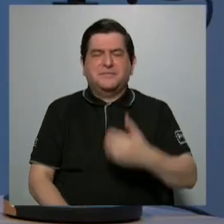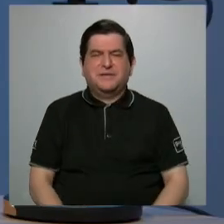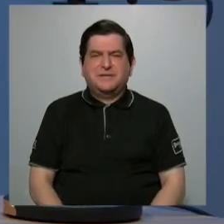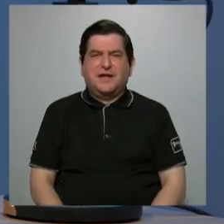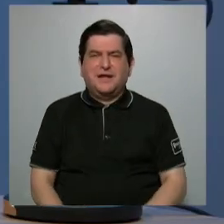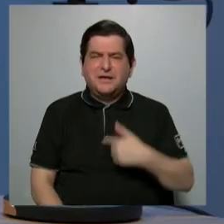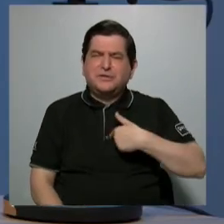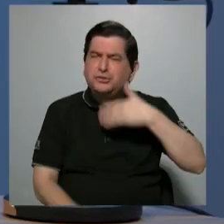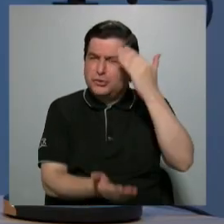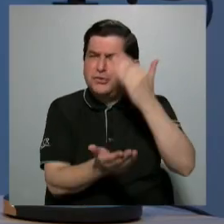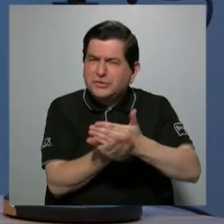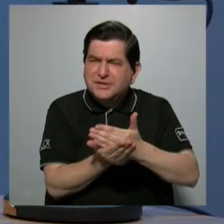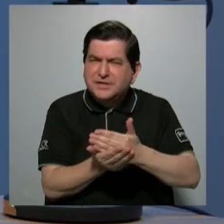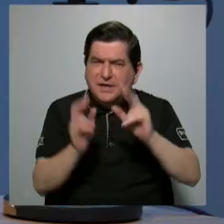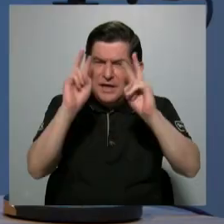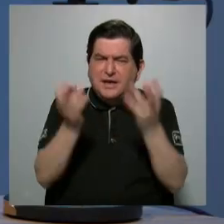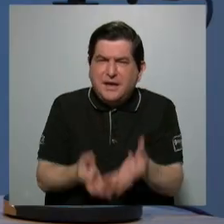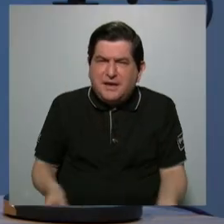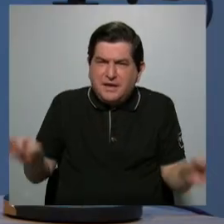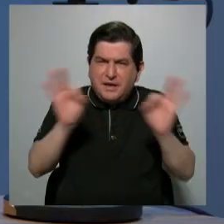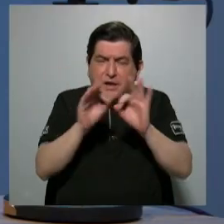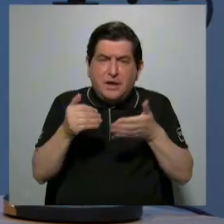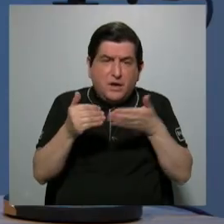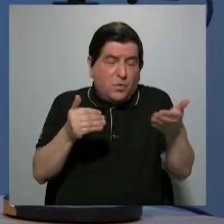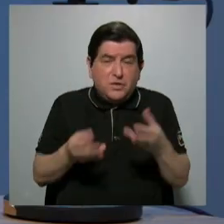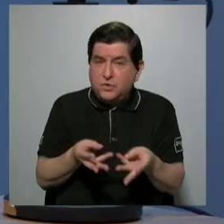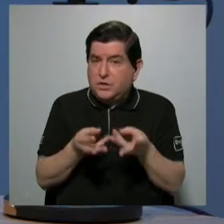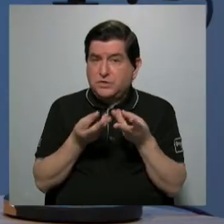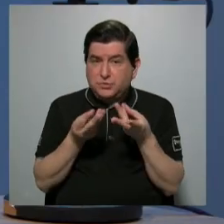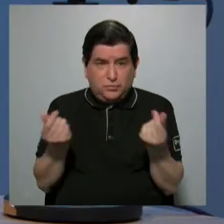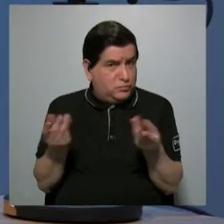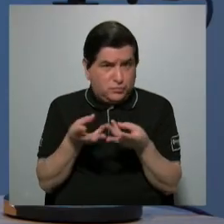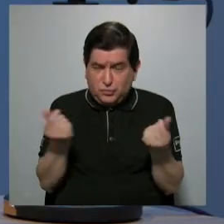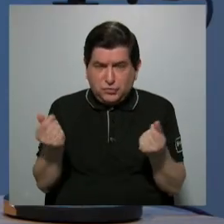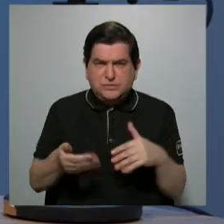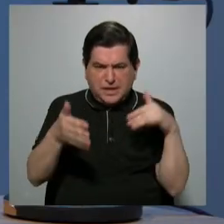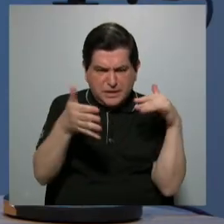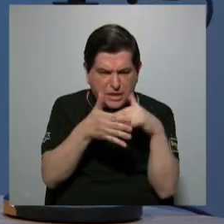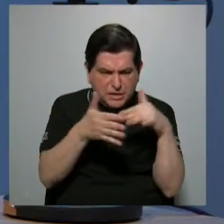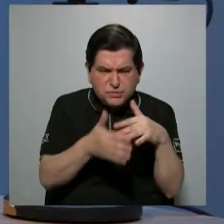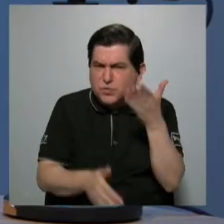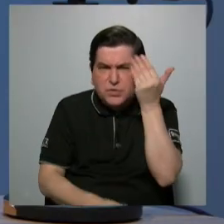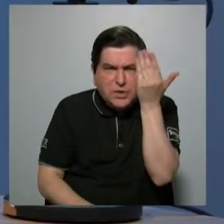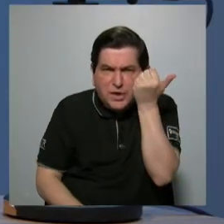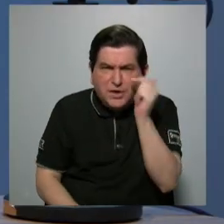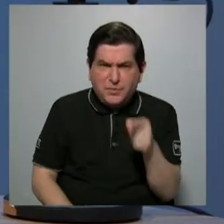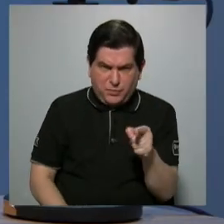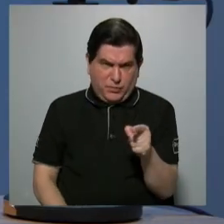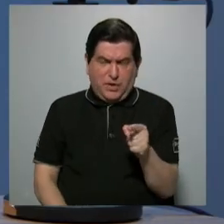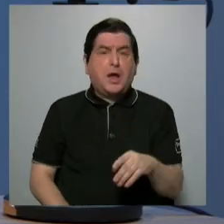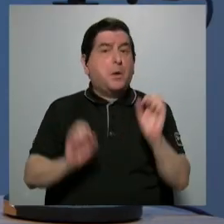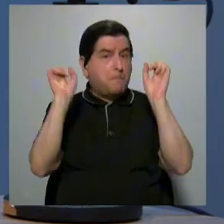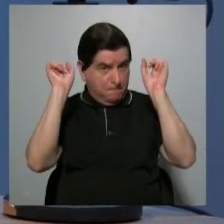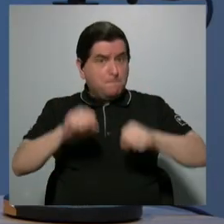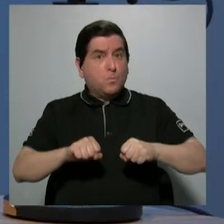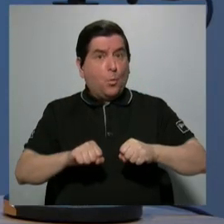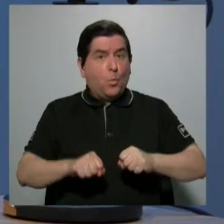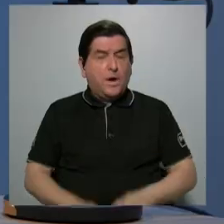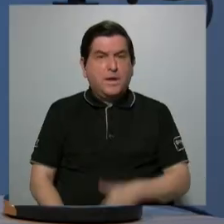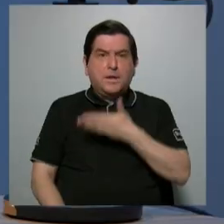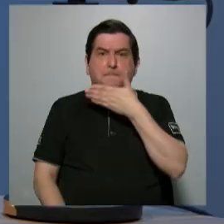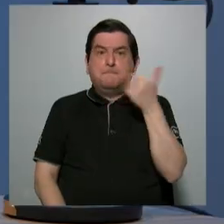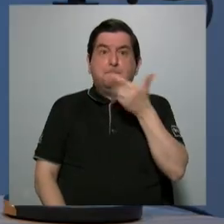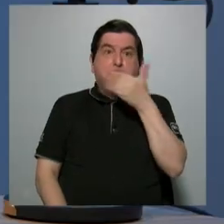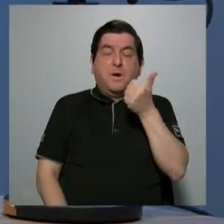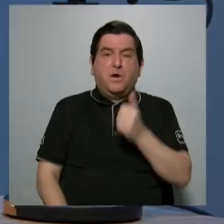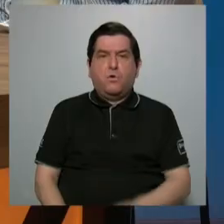un tema que me parece importante. Cuando las cosas no salen, estudiar lo que no salió puede ser casi más útil que